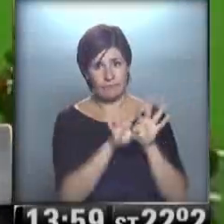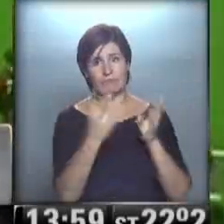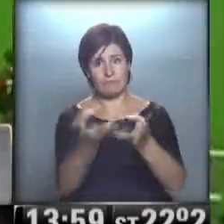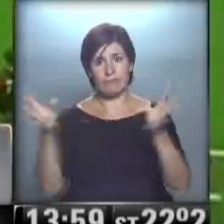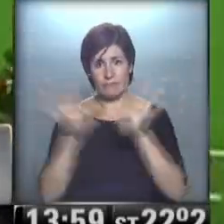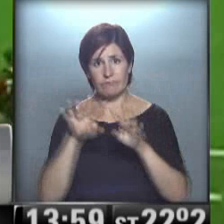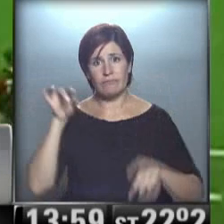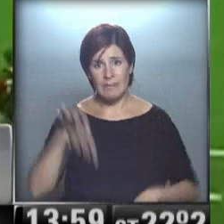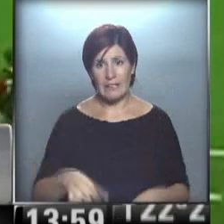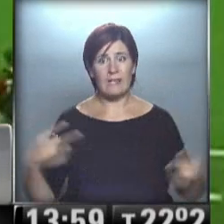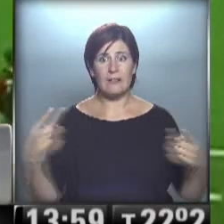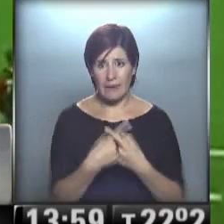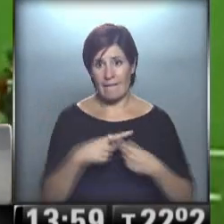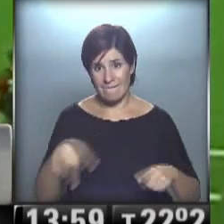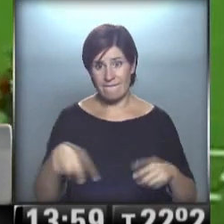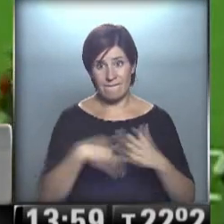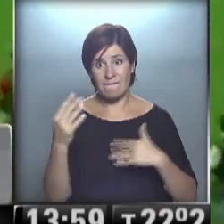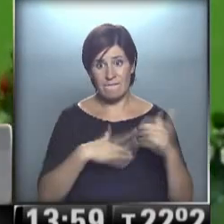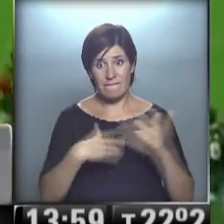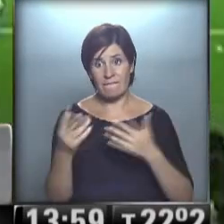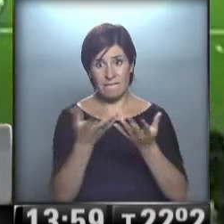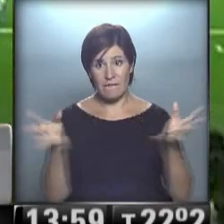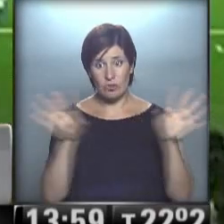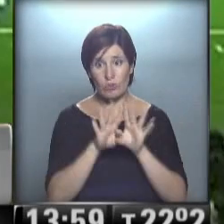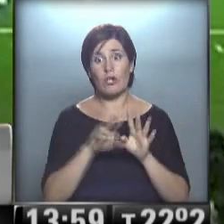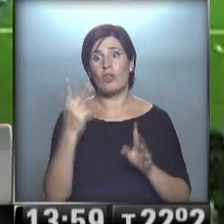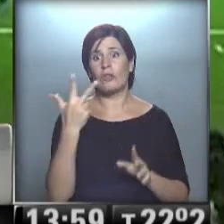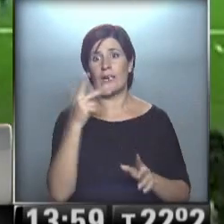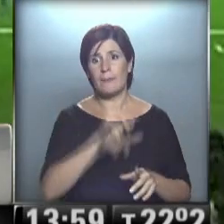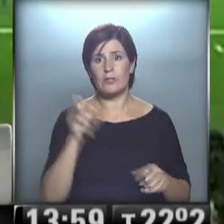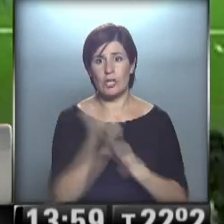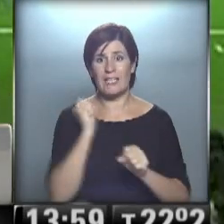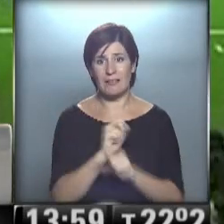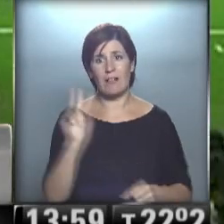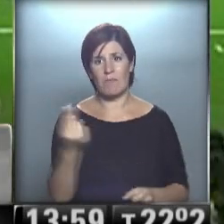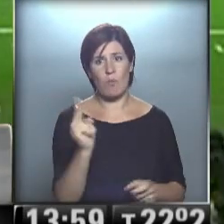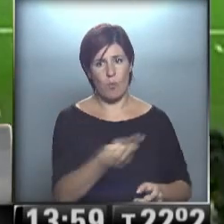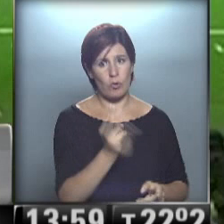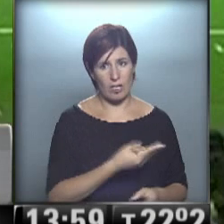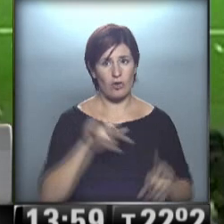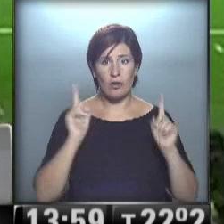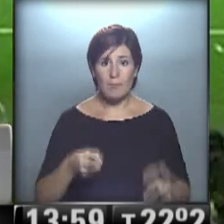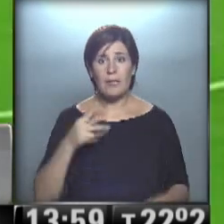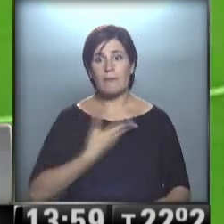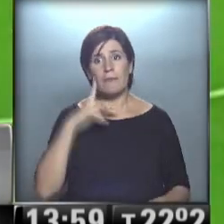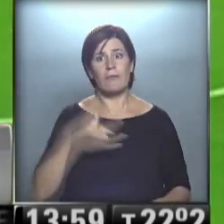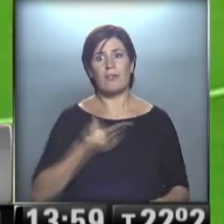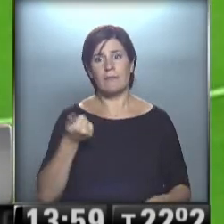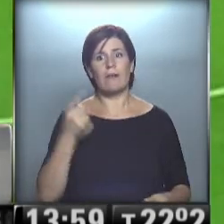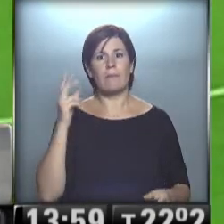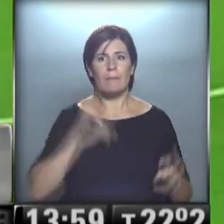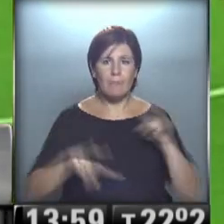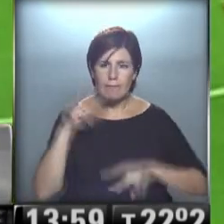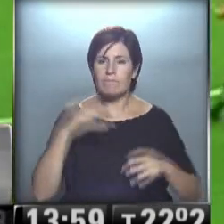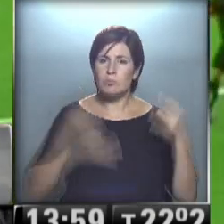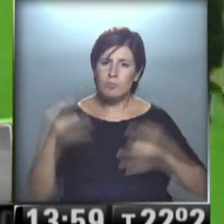también fallecieron tres trabajadores. Pero lo que más preocupa a la FIFA son los problemas logísticos del Mundial. Tema de